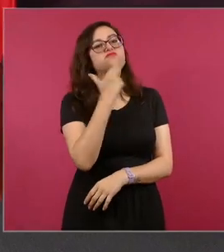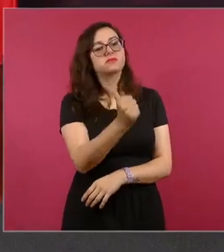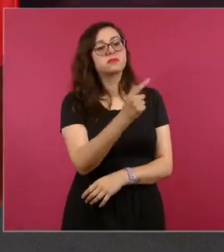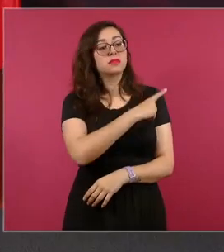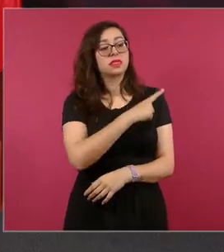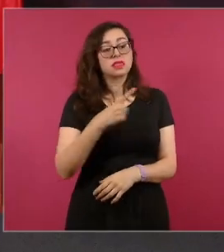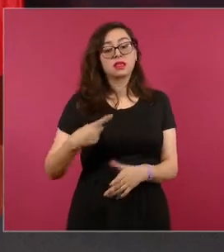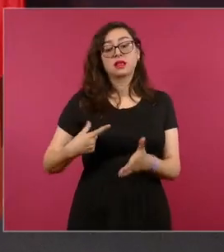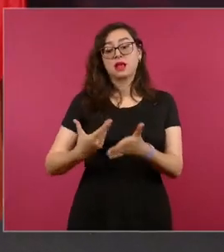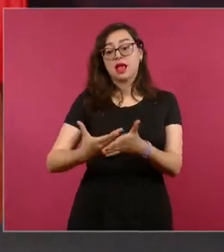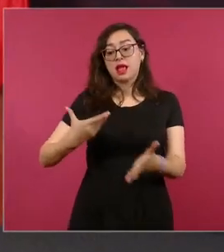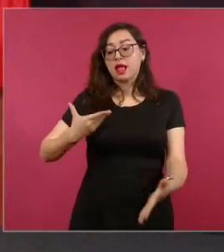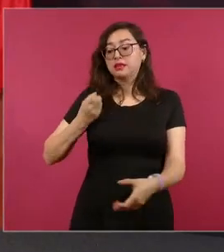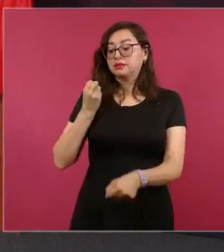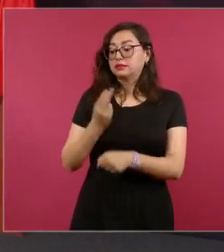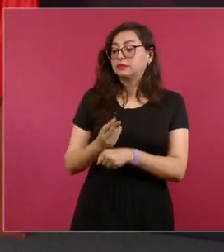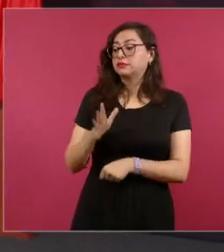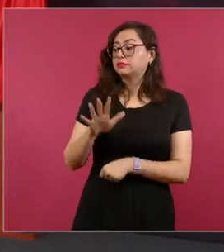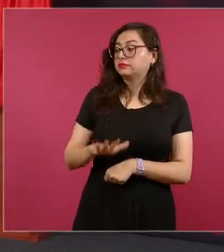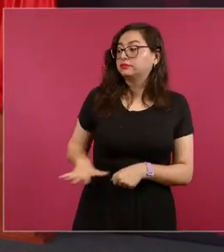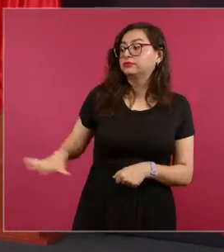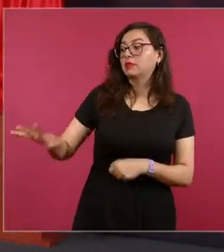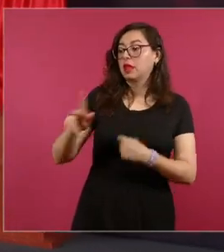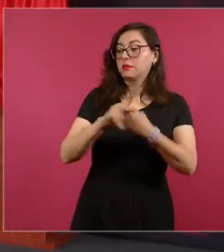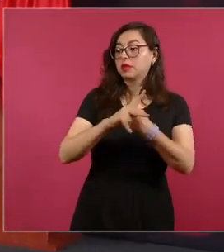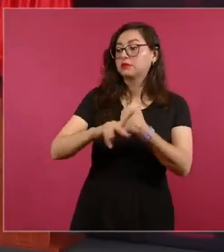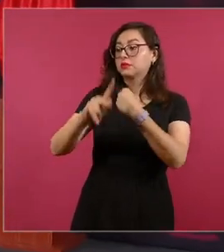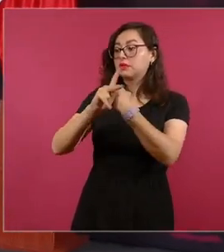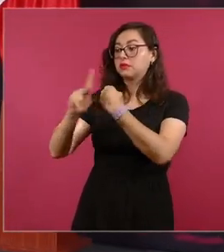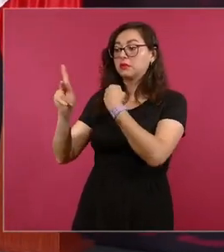que hay que ayudar a los países